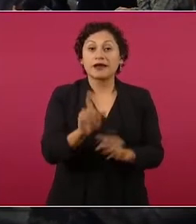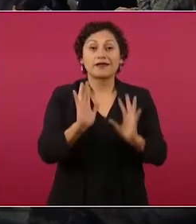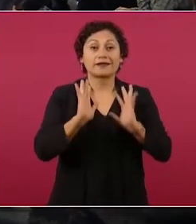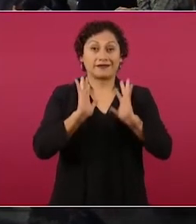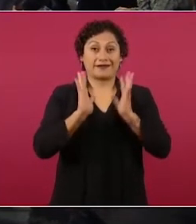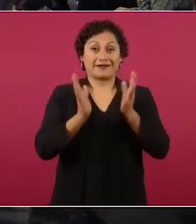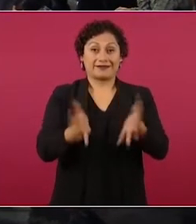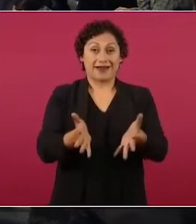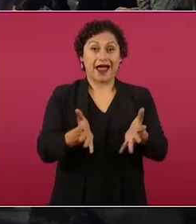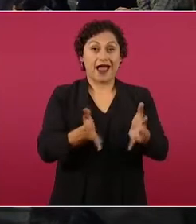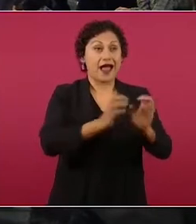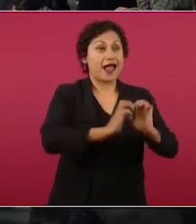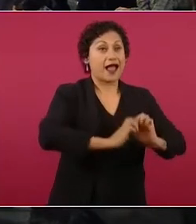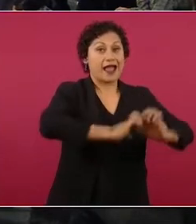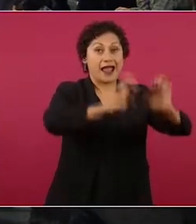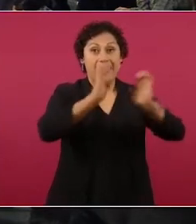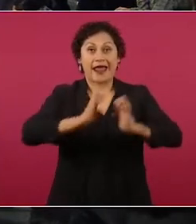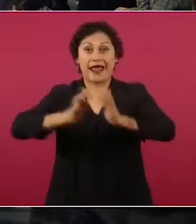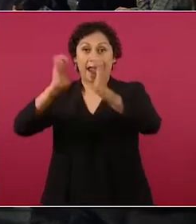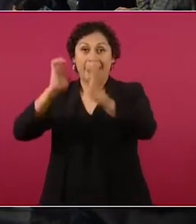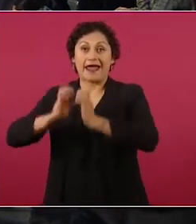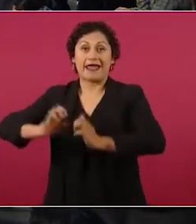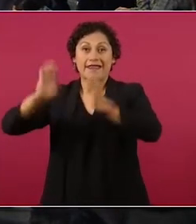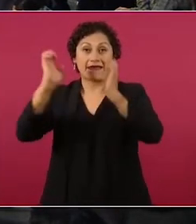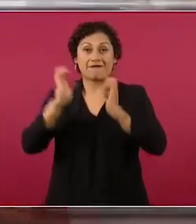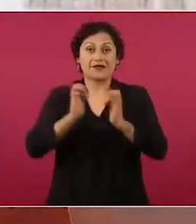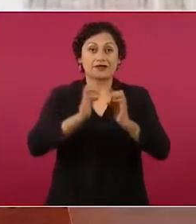las instalaciones, alrededor de 100.